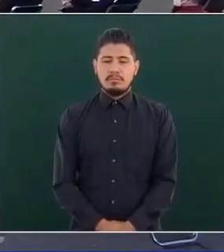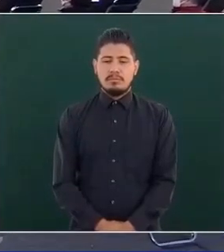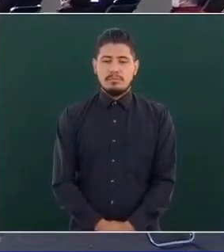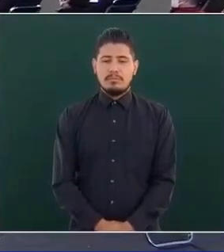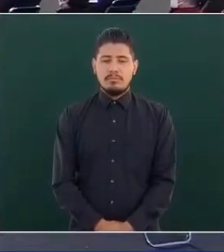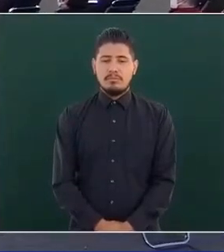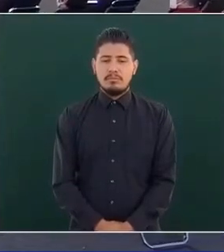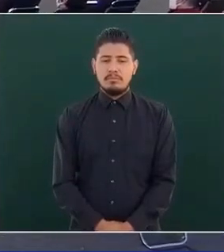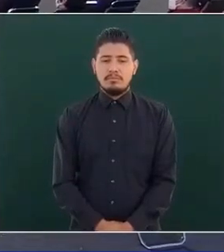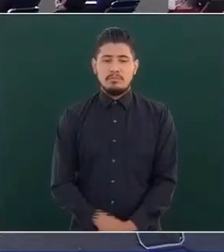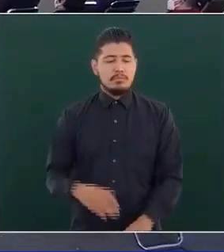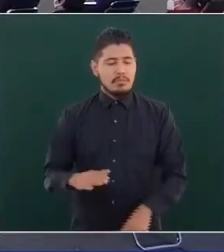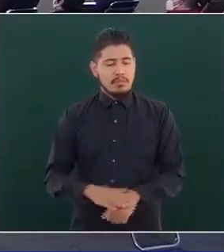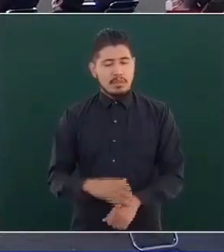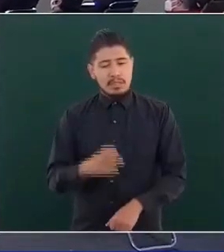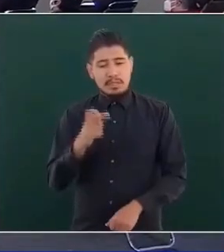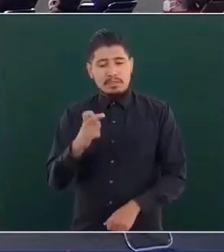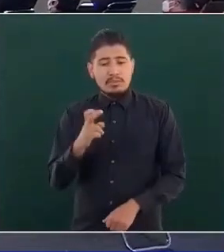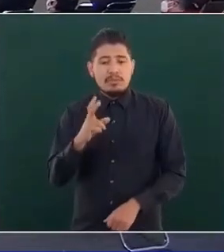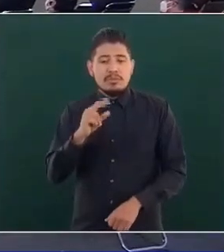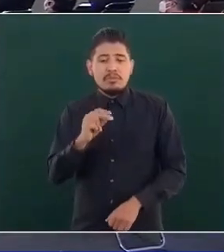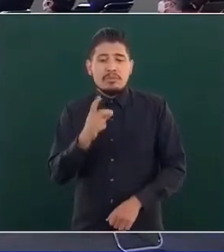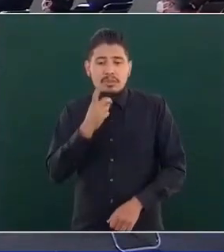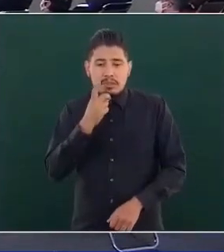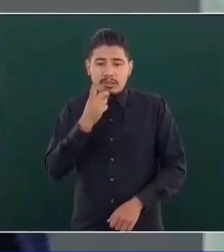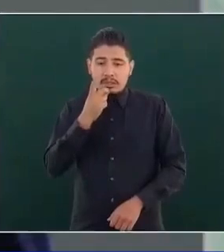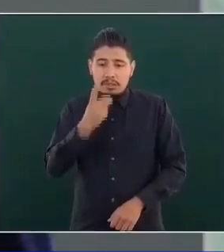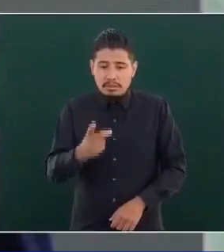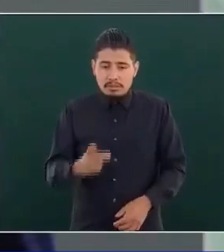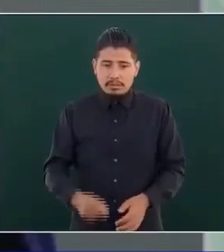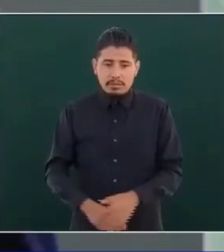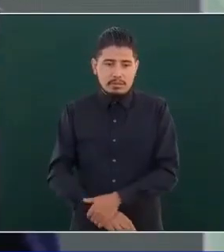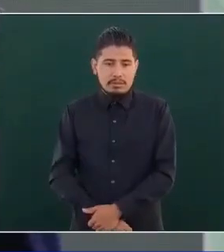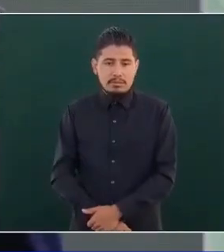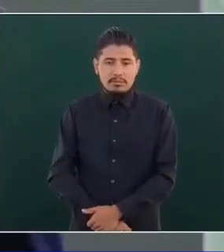Pero eso no se dice